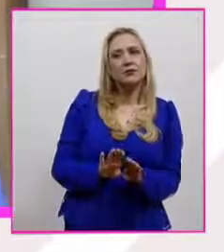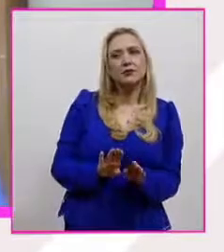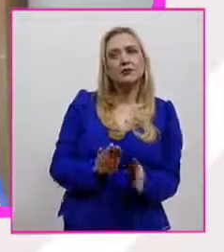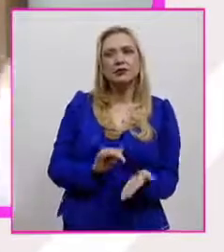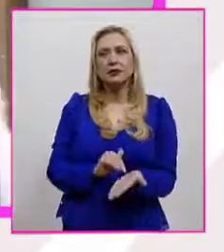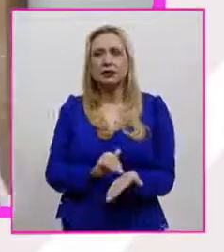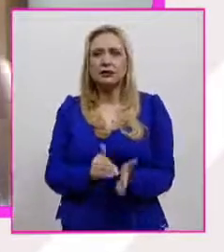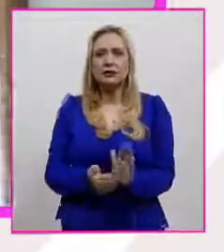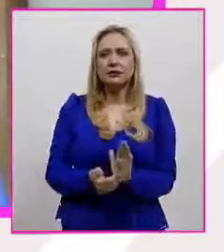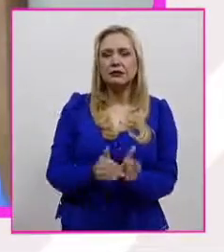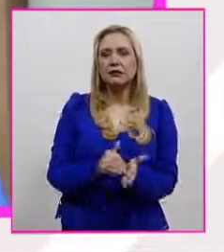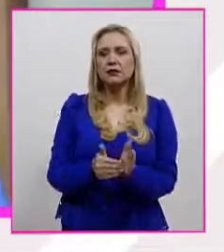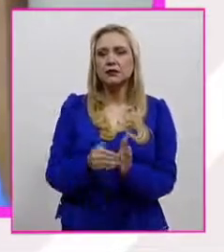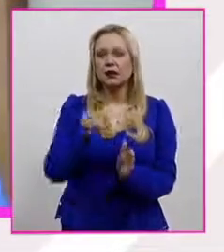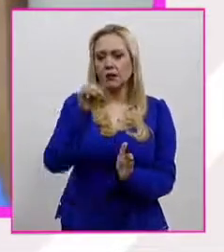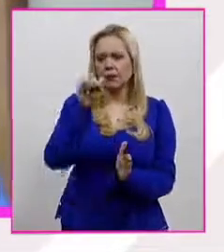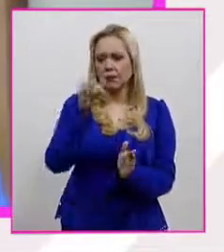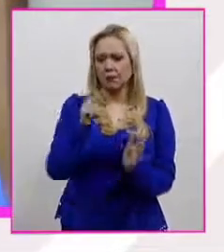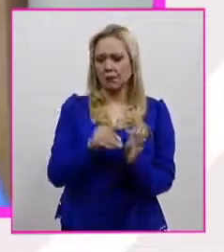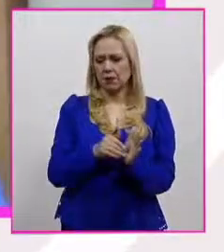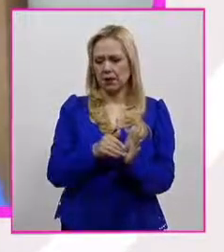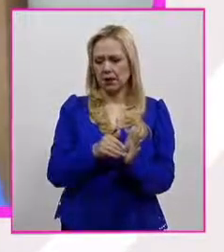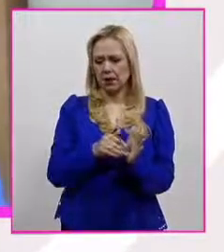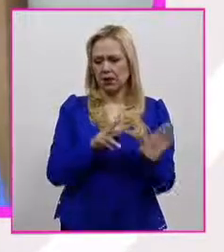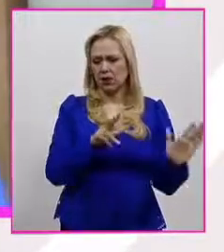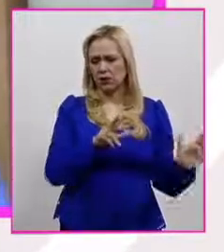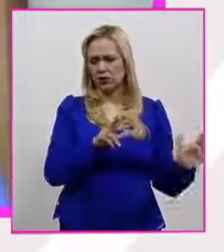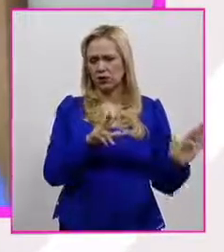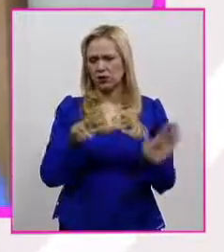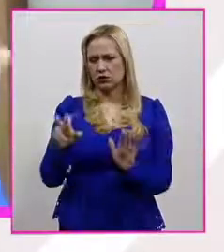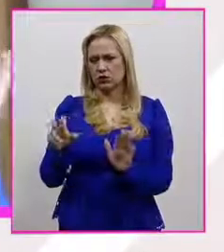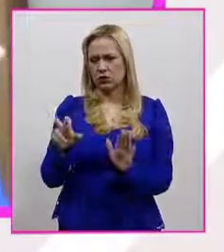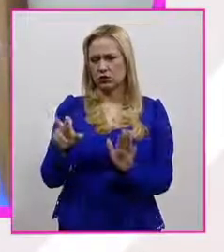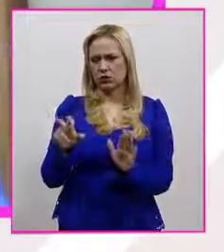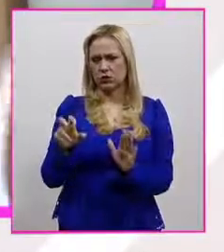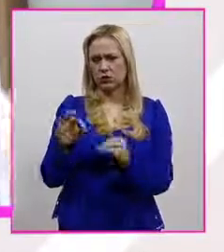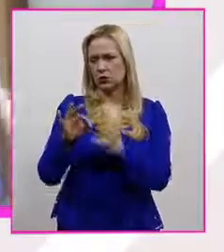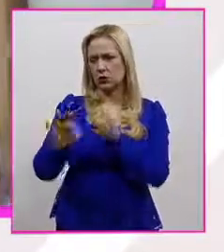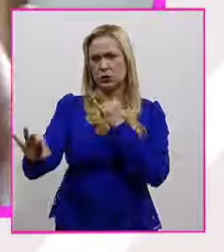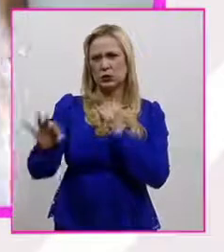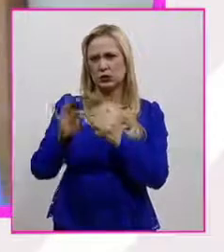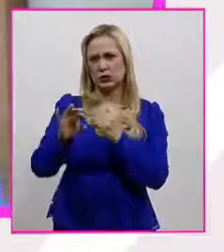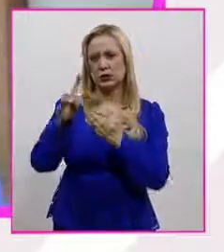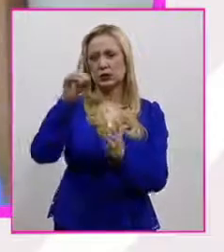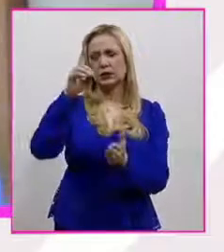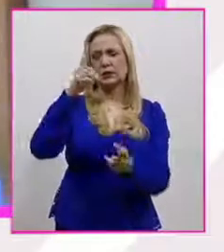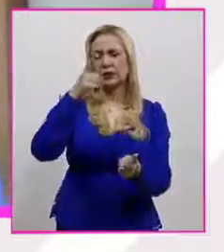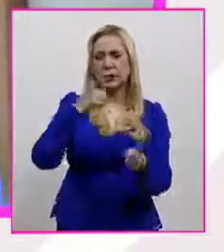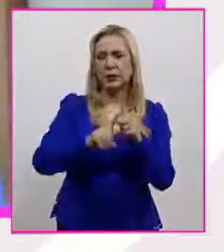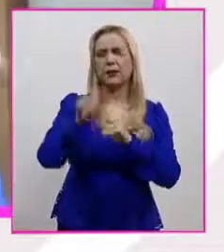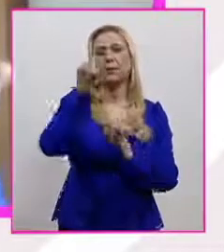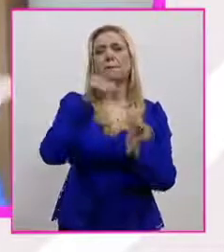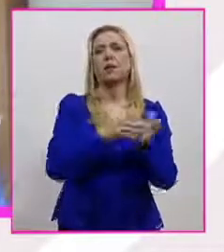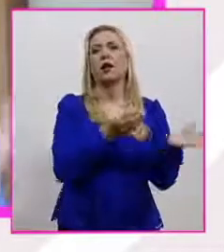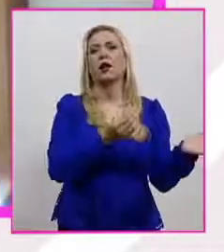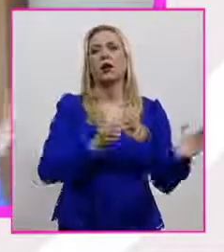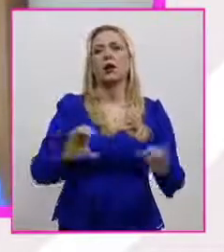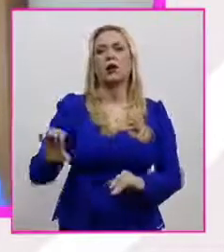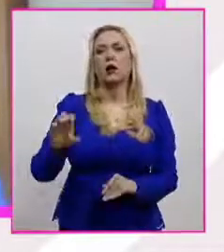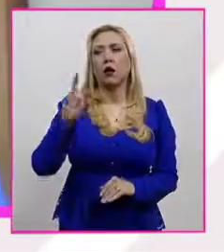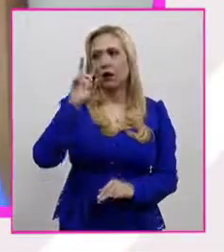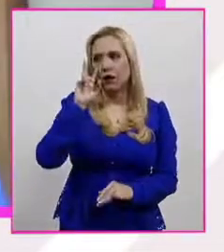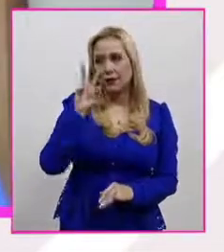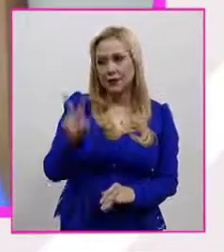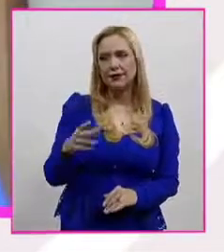finales del siglo XIX, aunque sí hay desde el inicio, desde la vida independiente de México, una